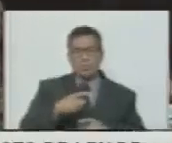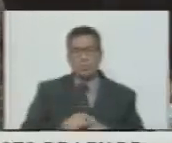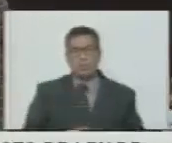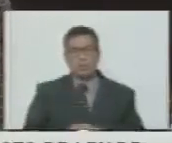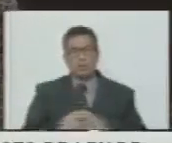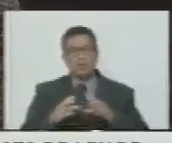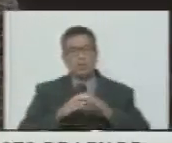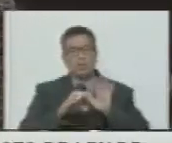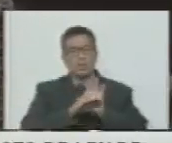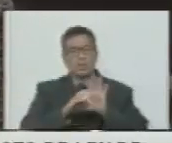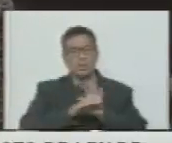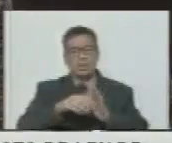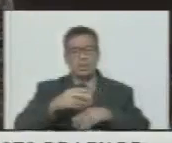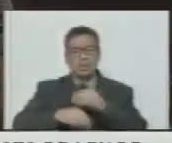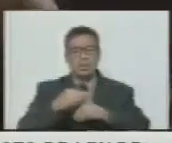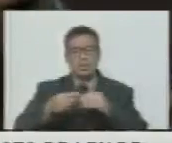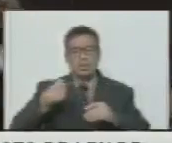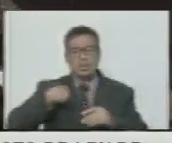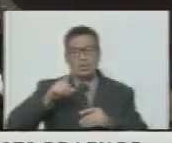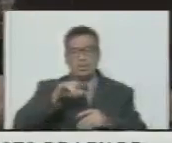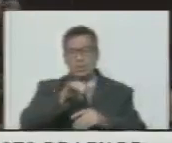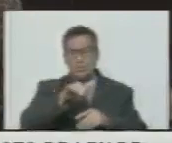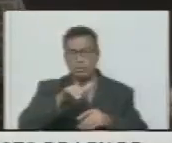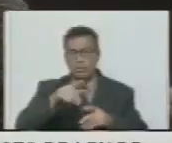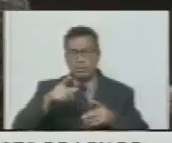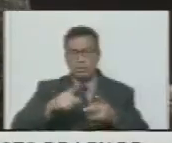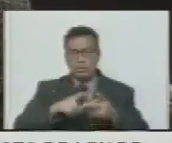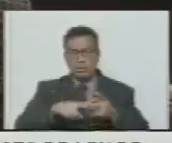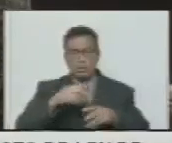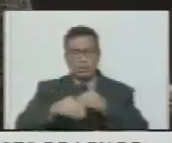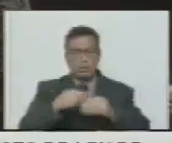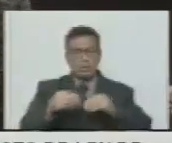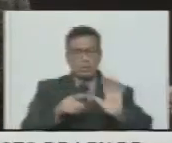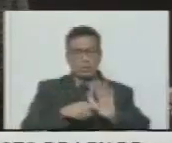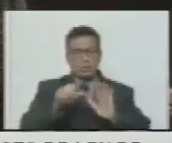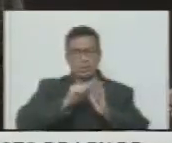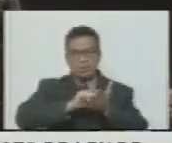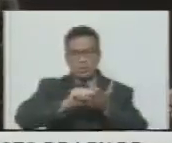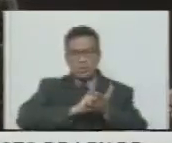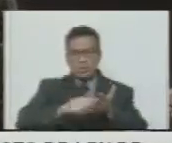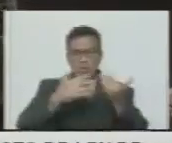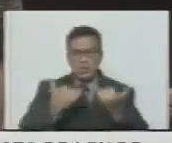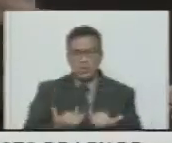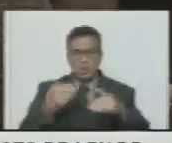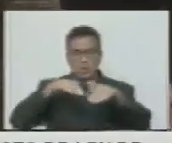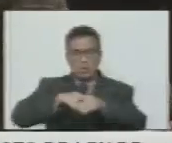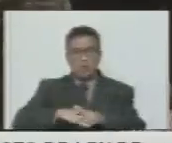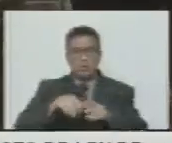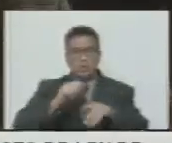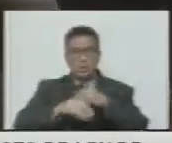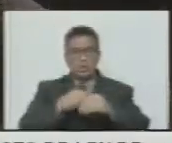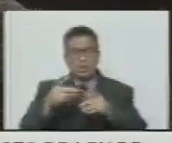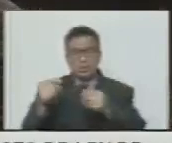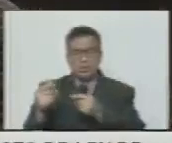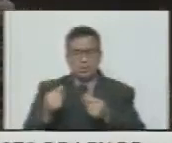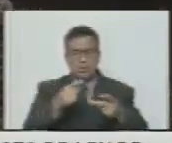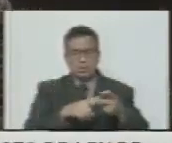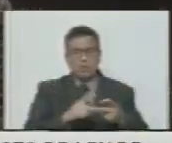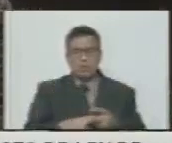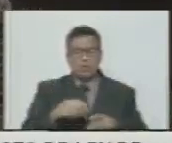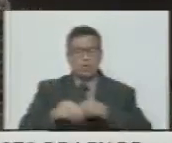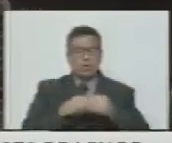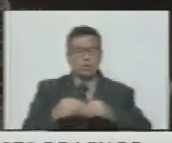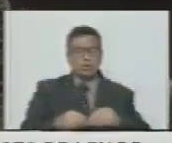Pudiésemos suprimir entonces las calificaciones que se están haciendo allá, puesto que entre los mismos requisitos que se están señalando en este artículo ya están inmersos tanto para el hecho